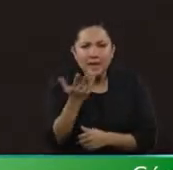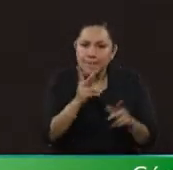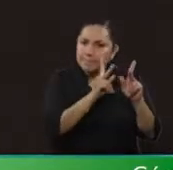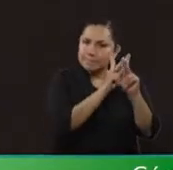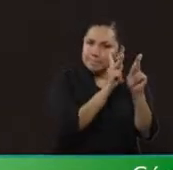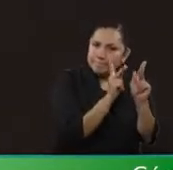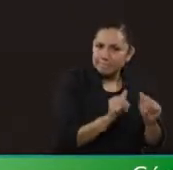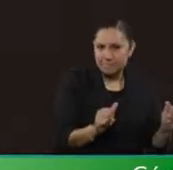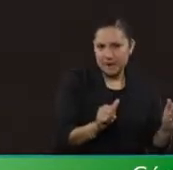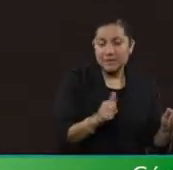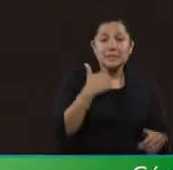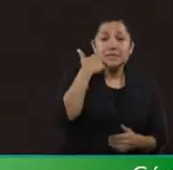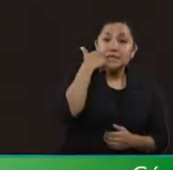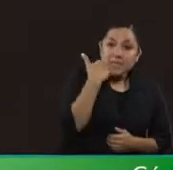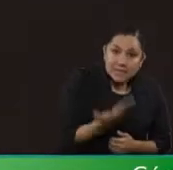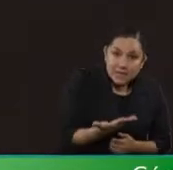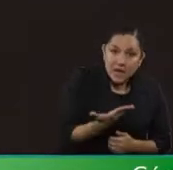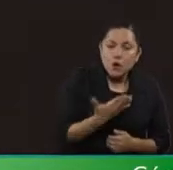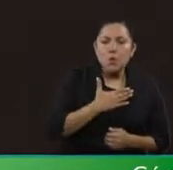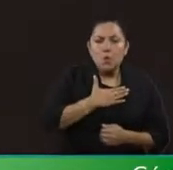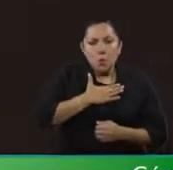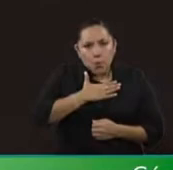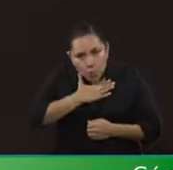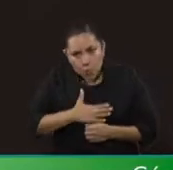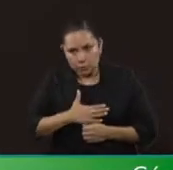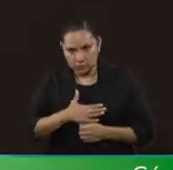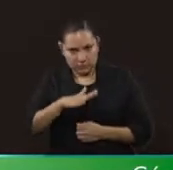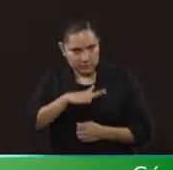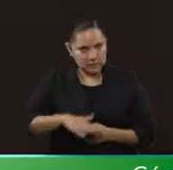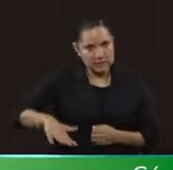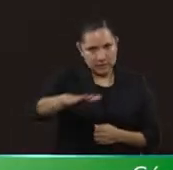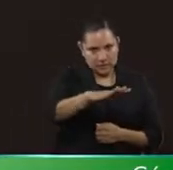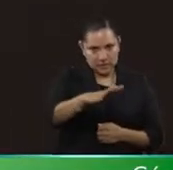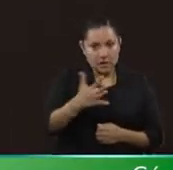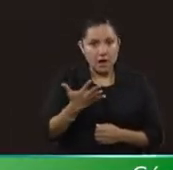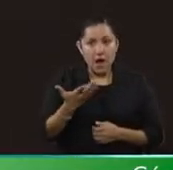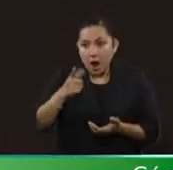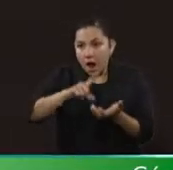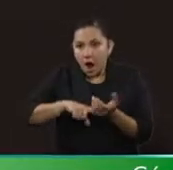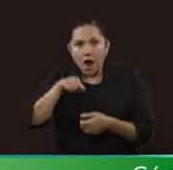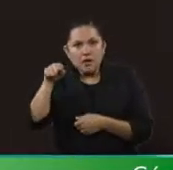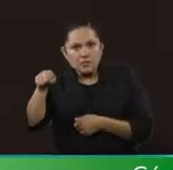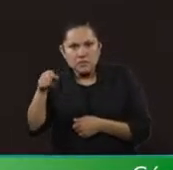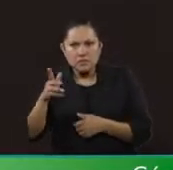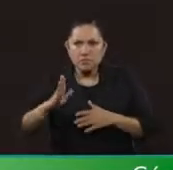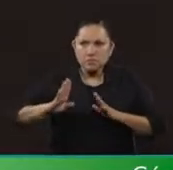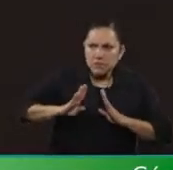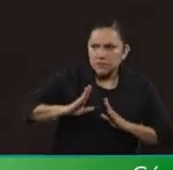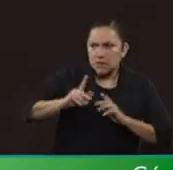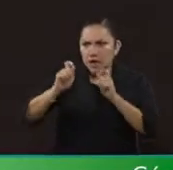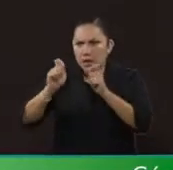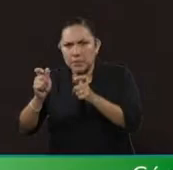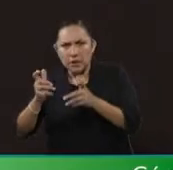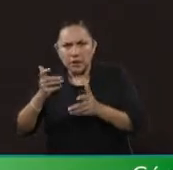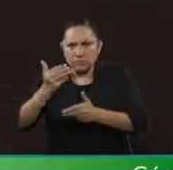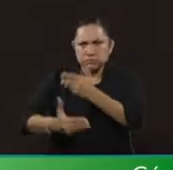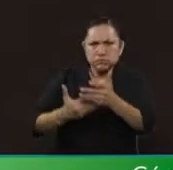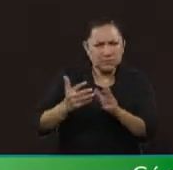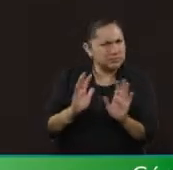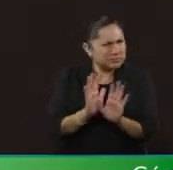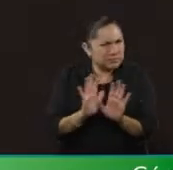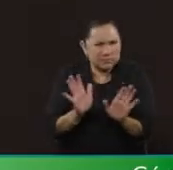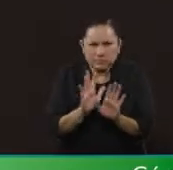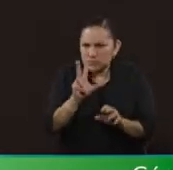militarización ese es el llamado del pueblo de las juventudes legisladoras y legisladores y este es un llamado que no podemos